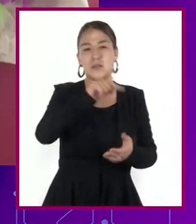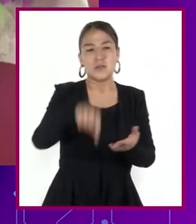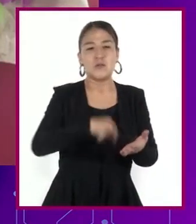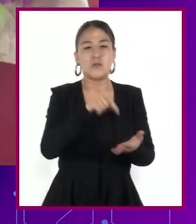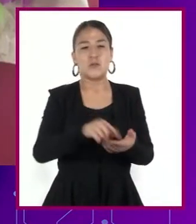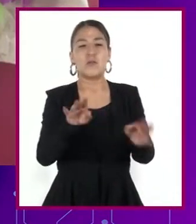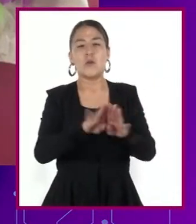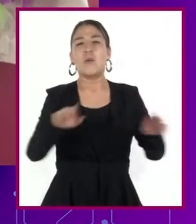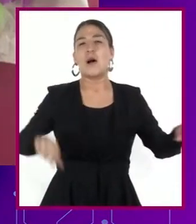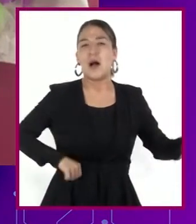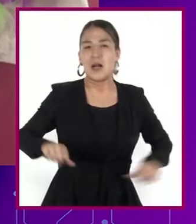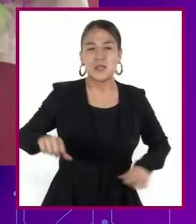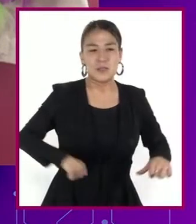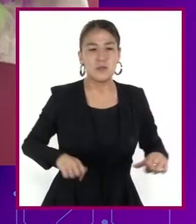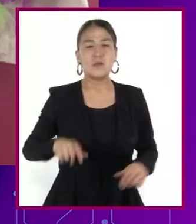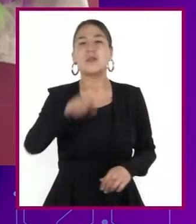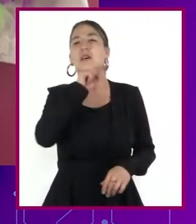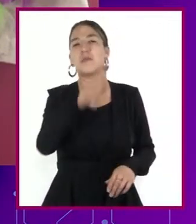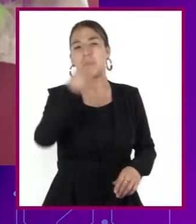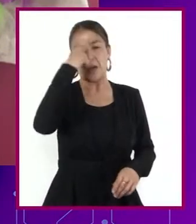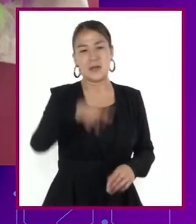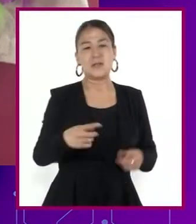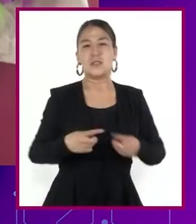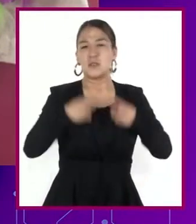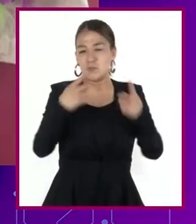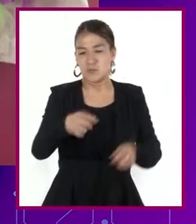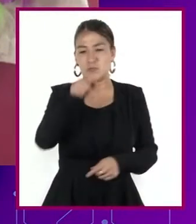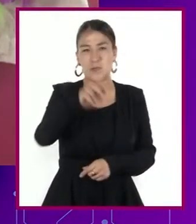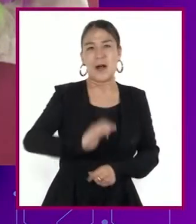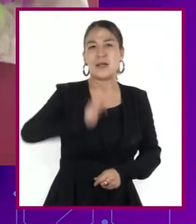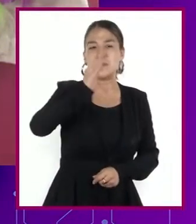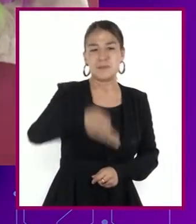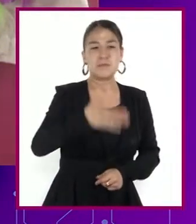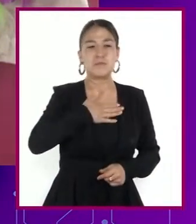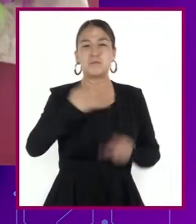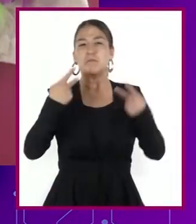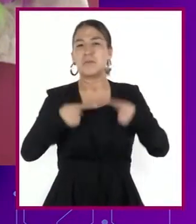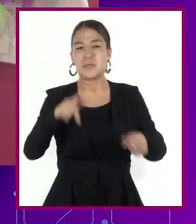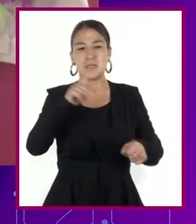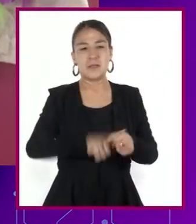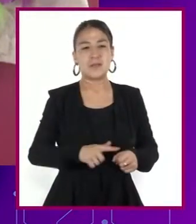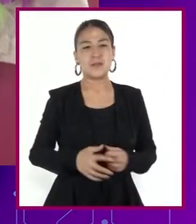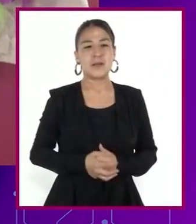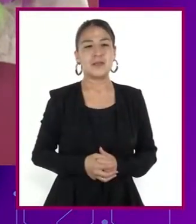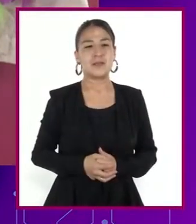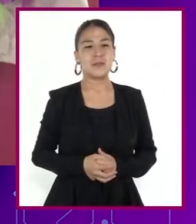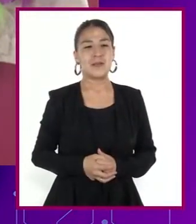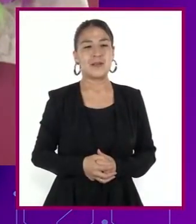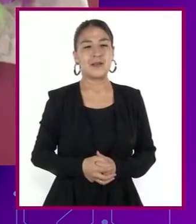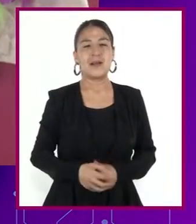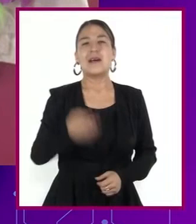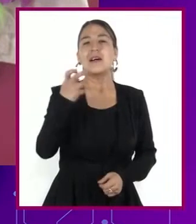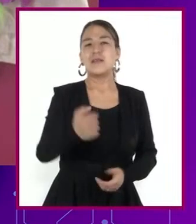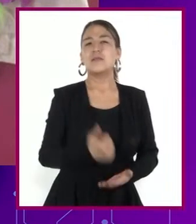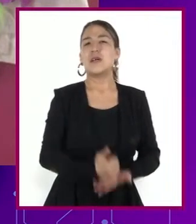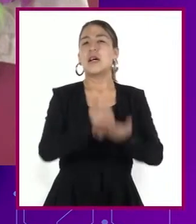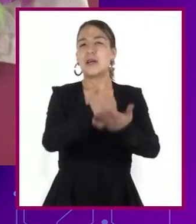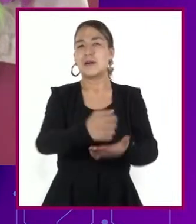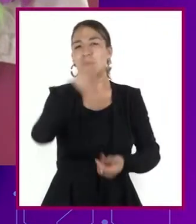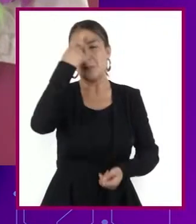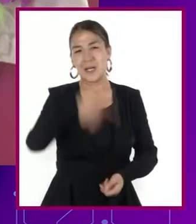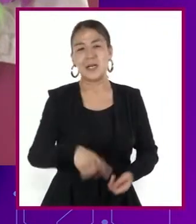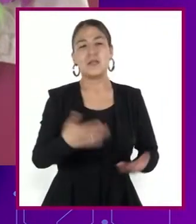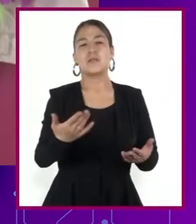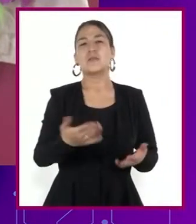de actitudes o disposiciones personales, ¿ok? Esto nos ayuda a ser